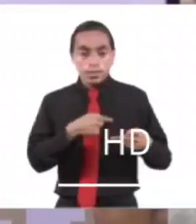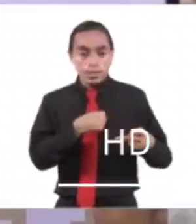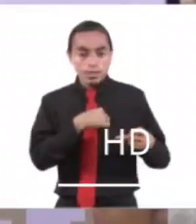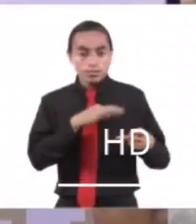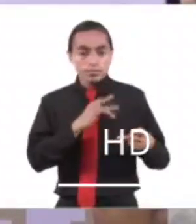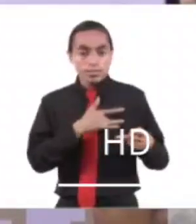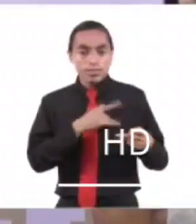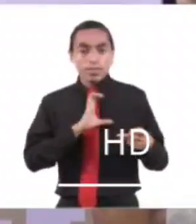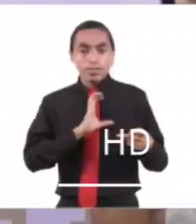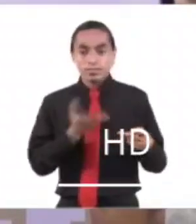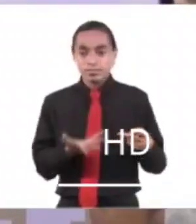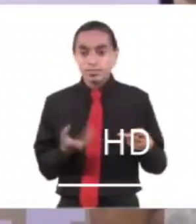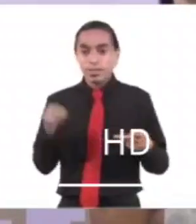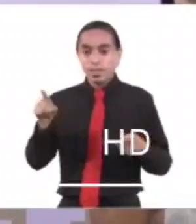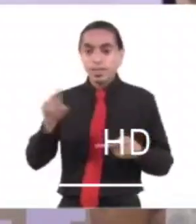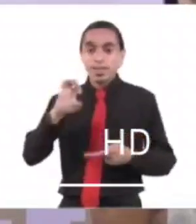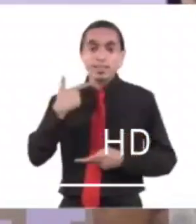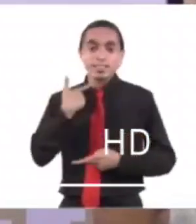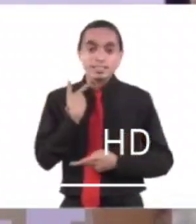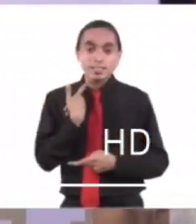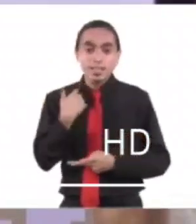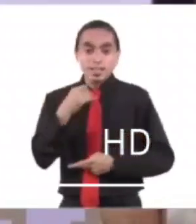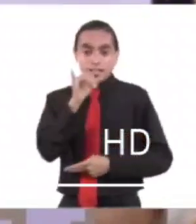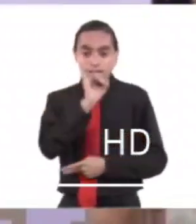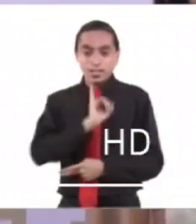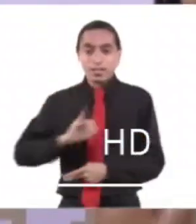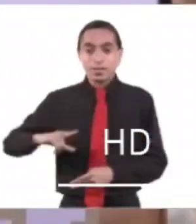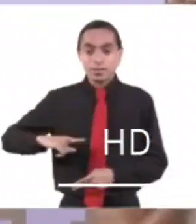de gobierno, Claudia Sheinbaum Pardo.